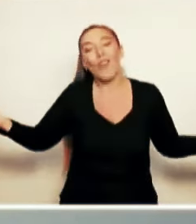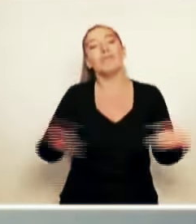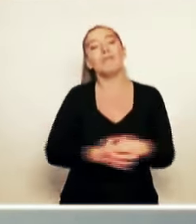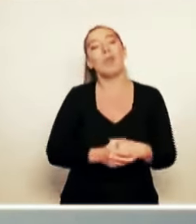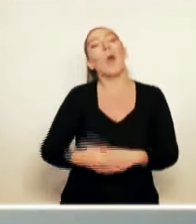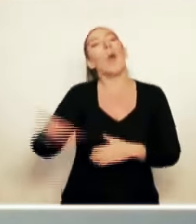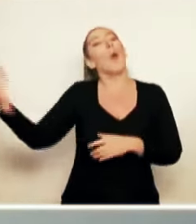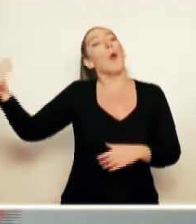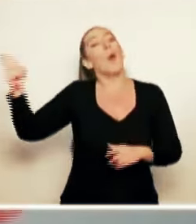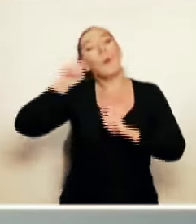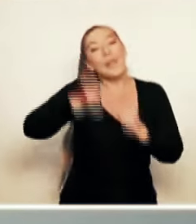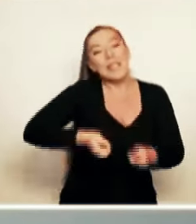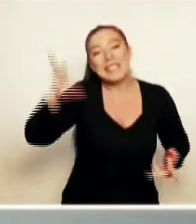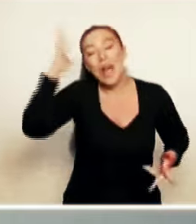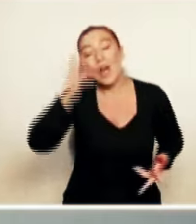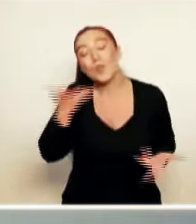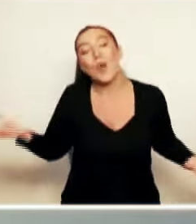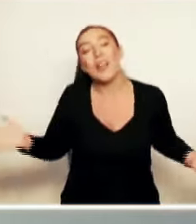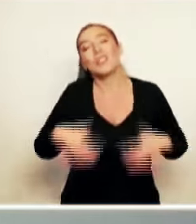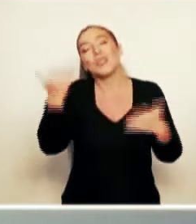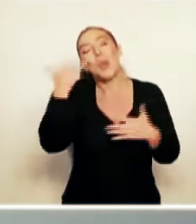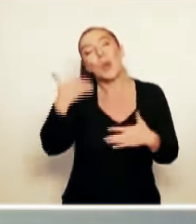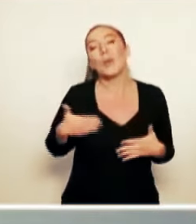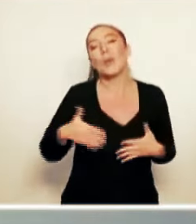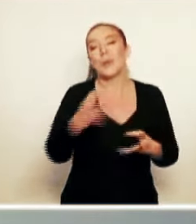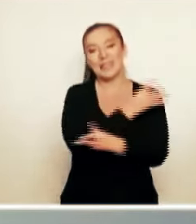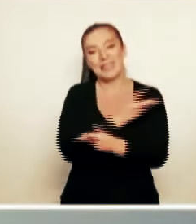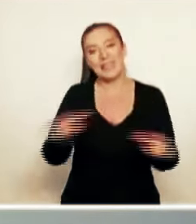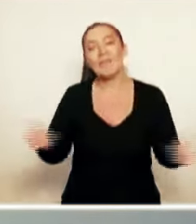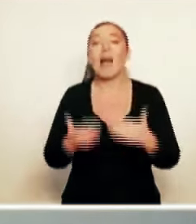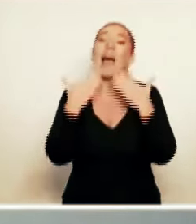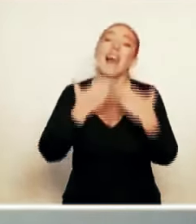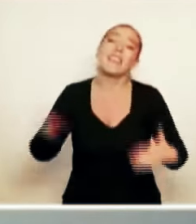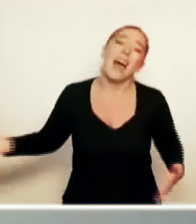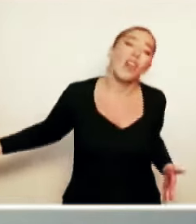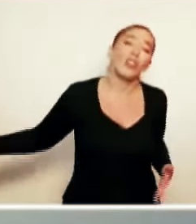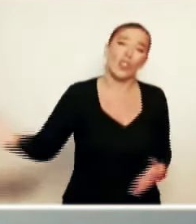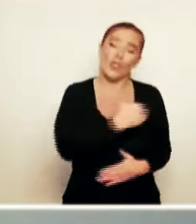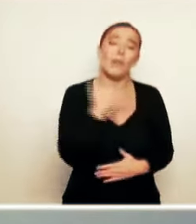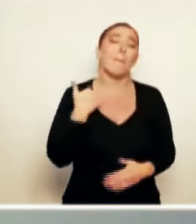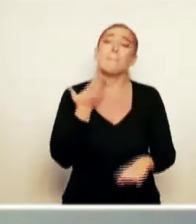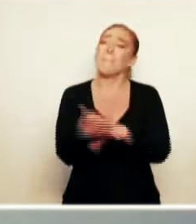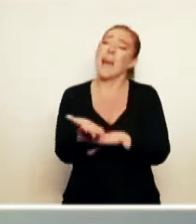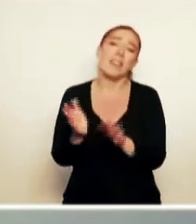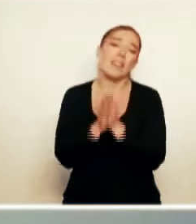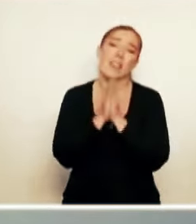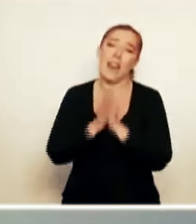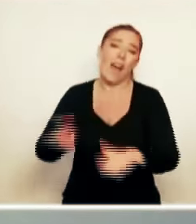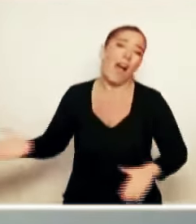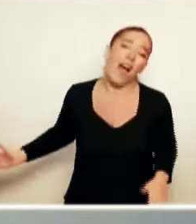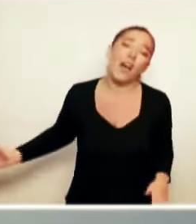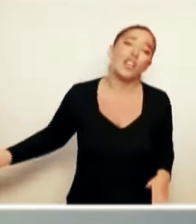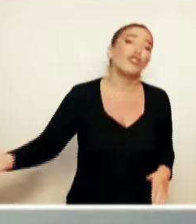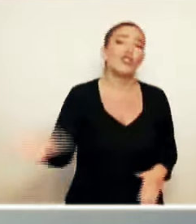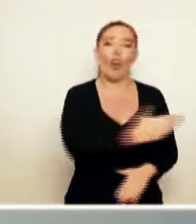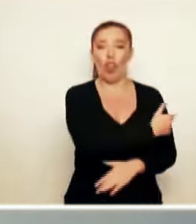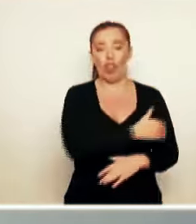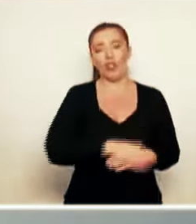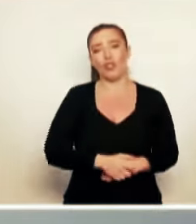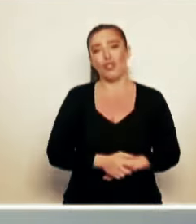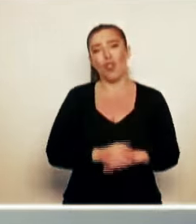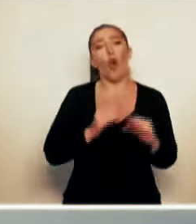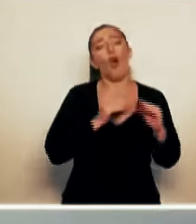visitas tienen sueño, vamos a terminar, a agradecerles a todos y a pedirle a todos